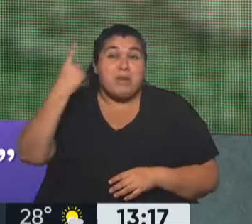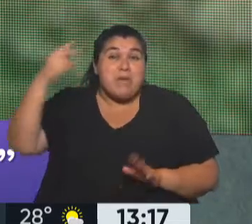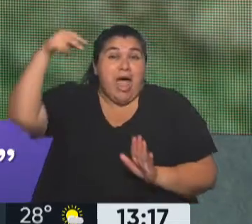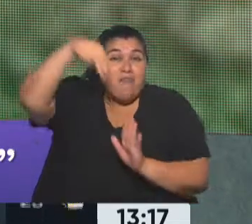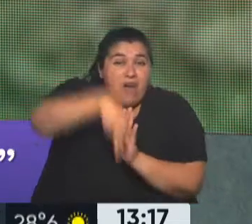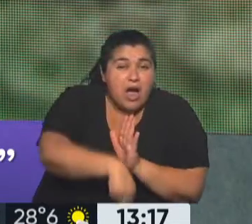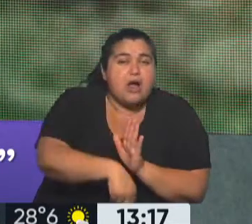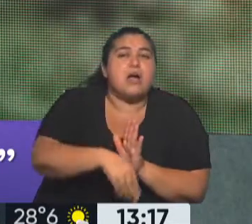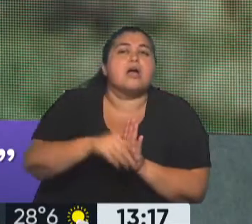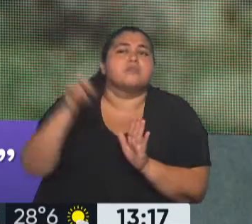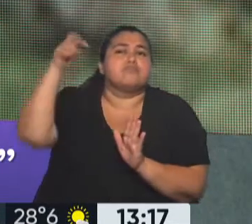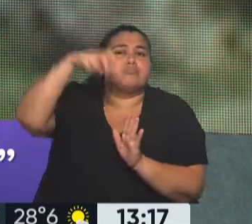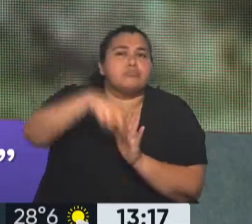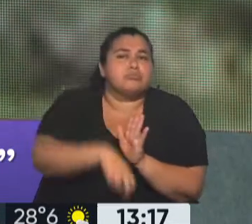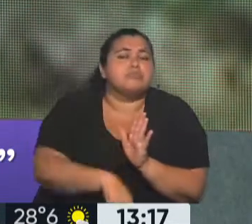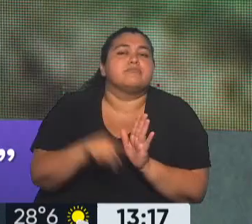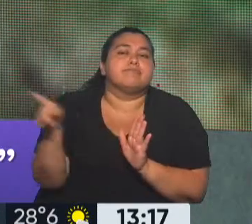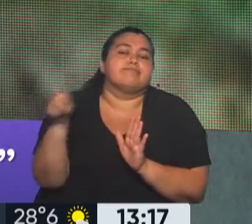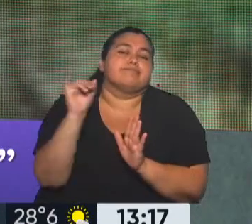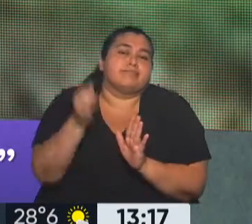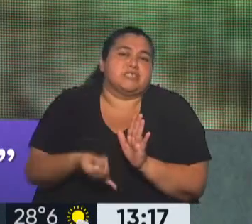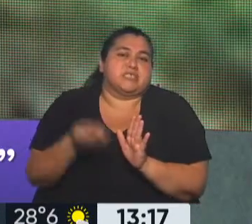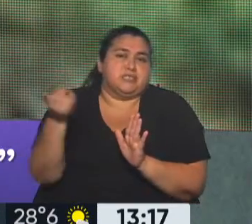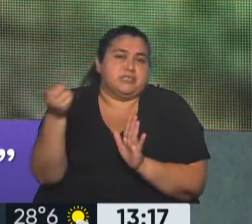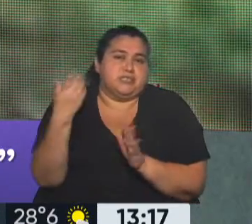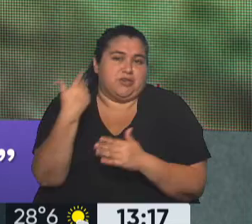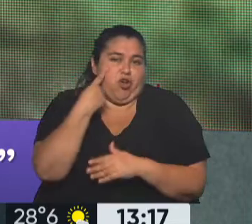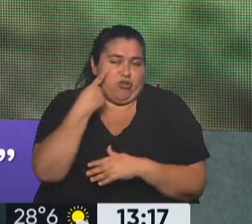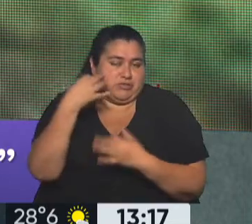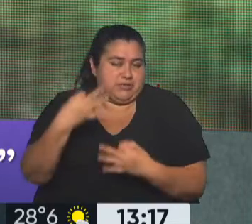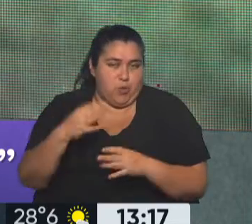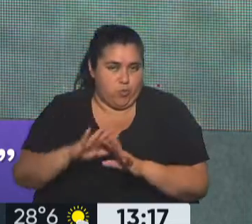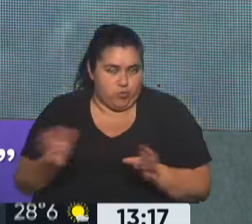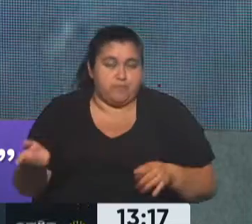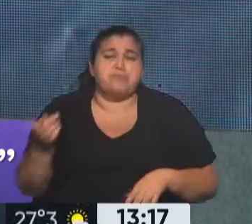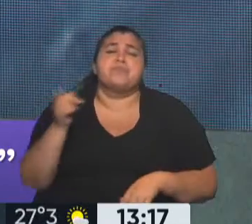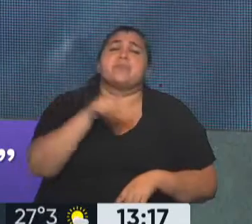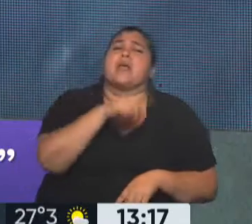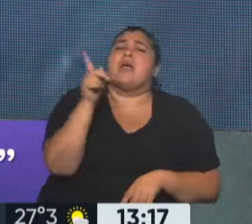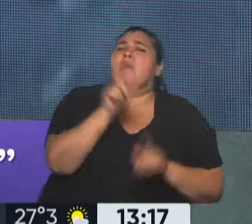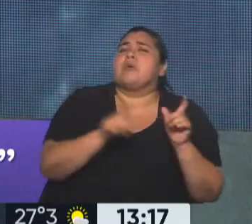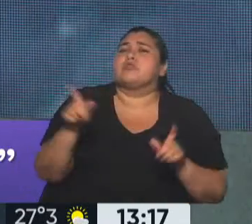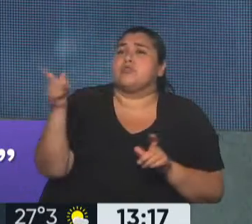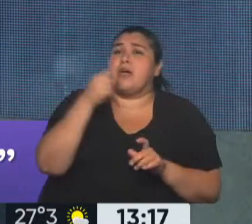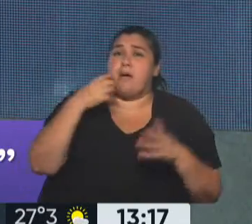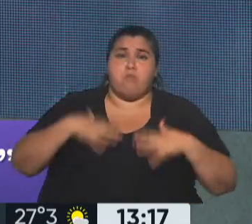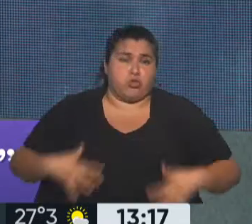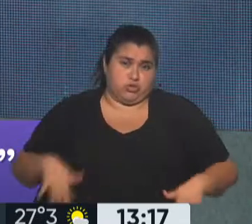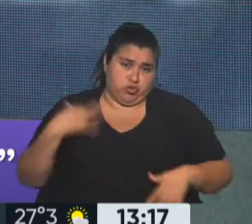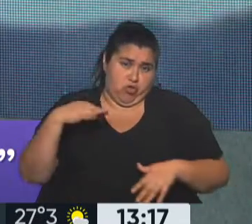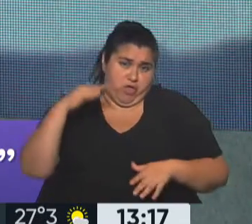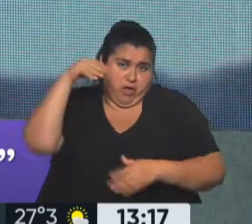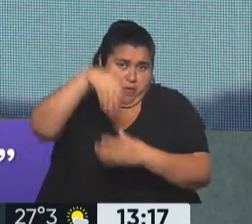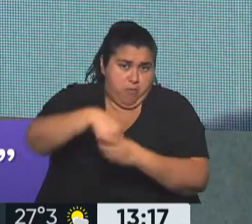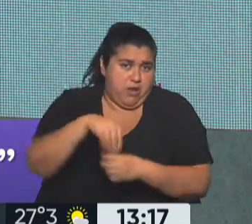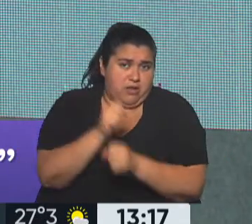esa persona tenía algún tipo de protección, sí, para trabajar con el gas, porque el resto de las personas que fueron a asistirlo no tenían la protección adecuada, por eso que